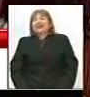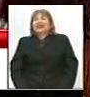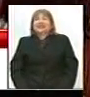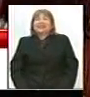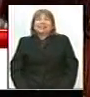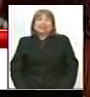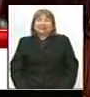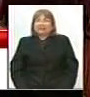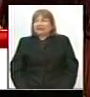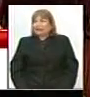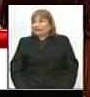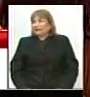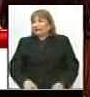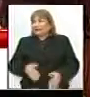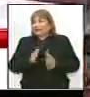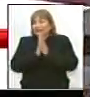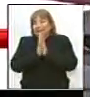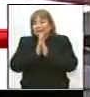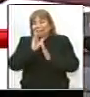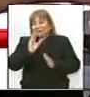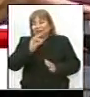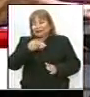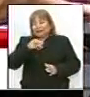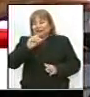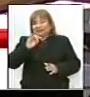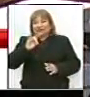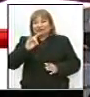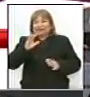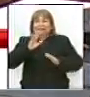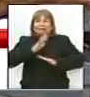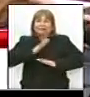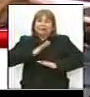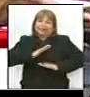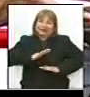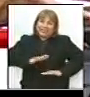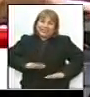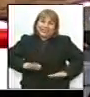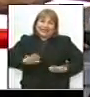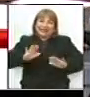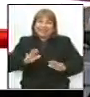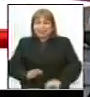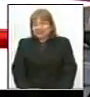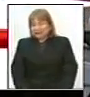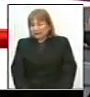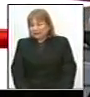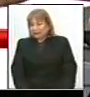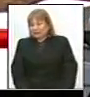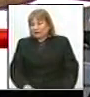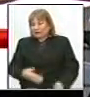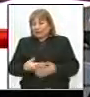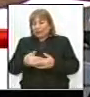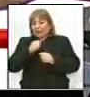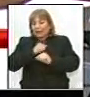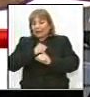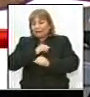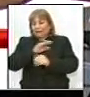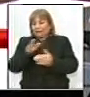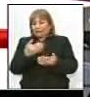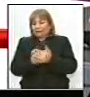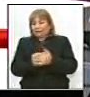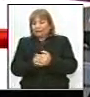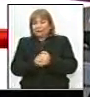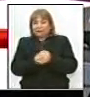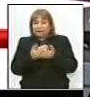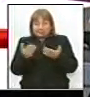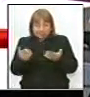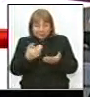y yo solamente le pido al señor stay sheput que se tranquilice que esté calmado y puede hacer la defensa que quiera ser presidente